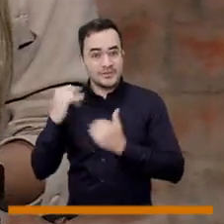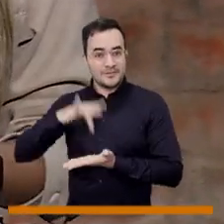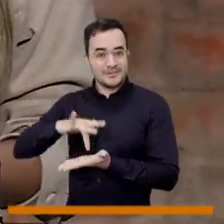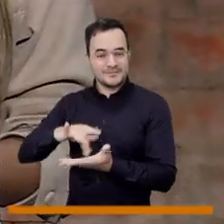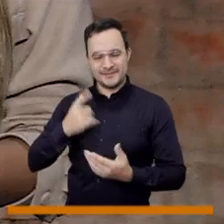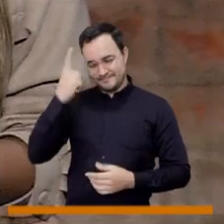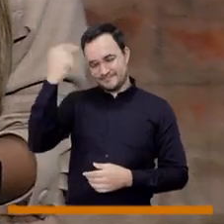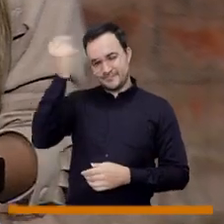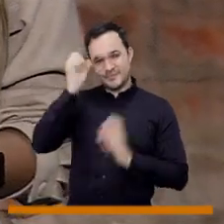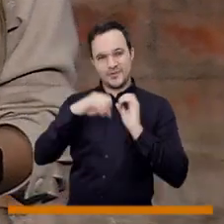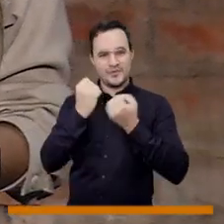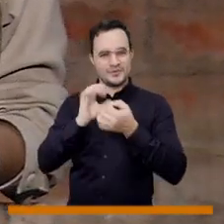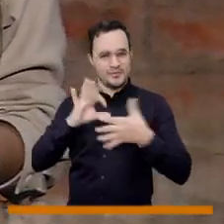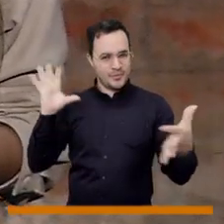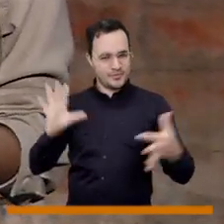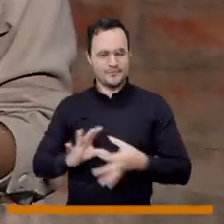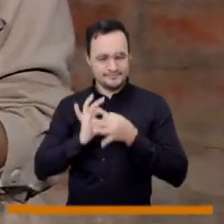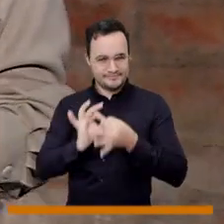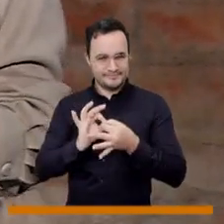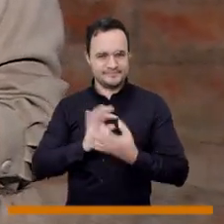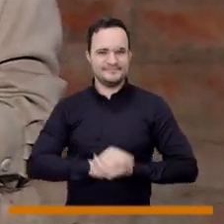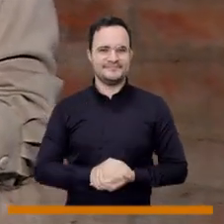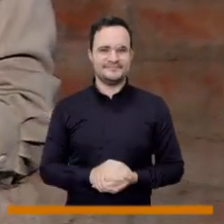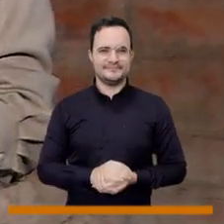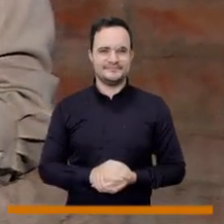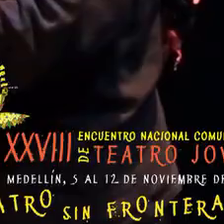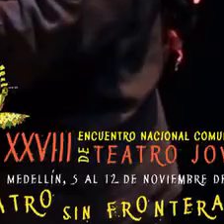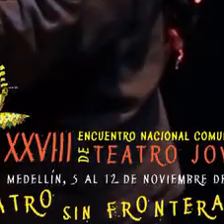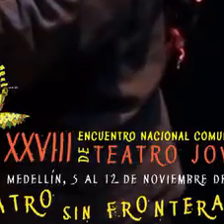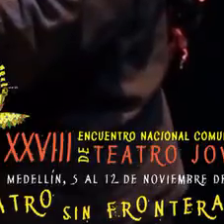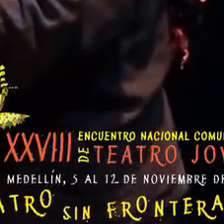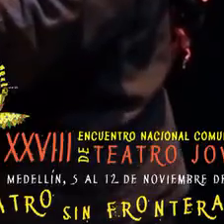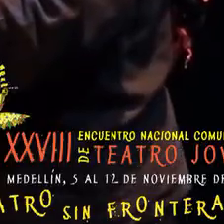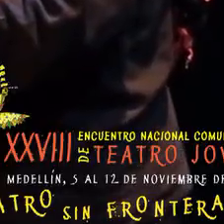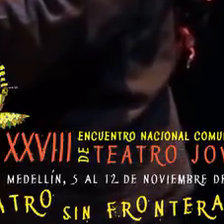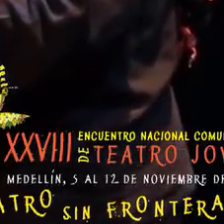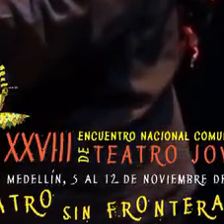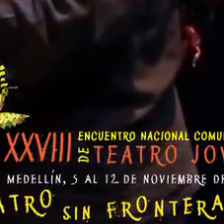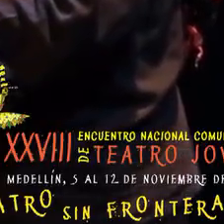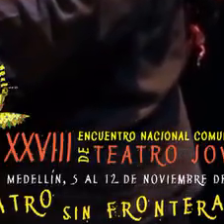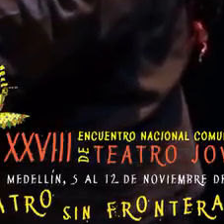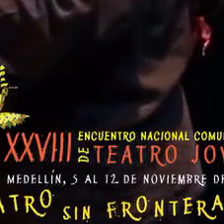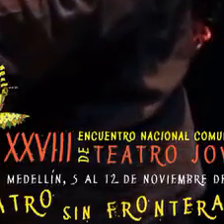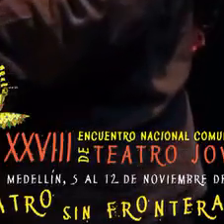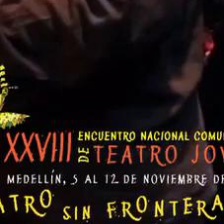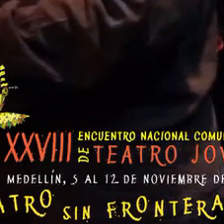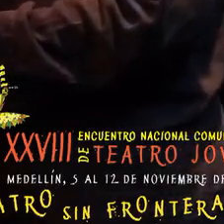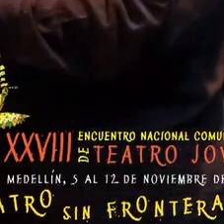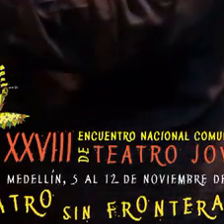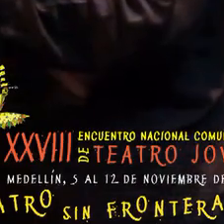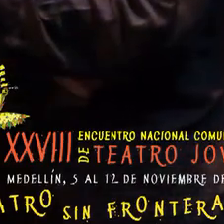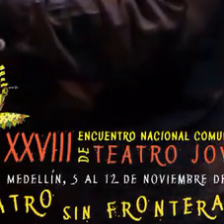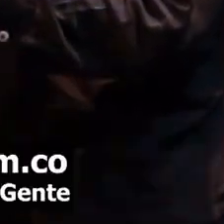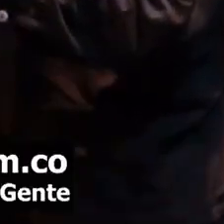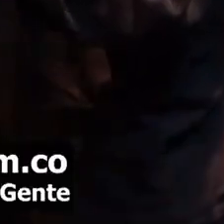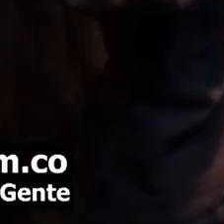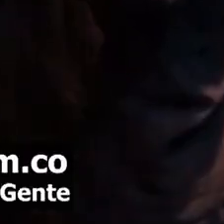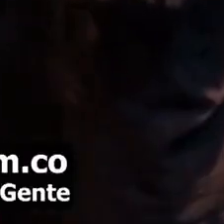fiesta, porque el consejo somos tú y yo. ¡Los esperamos y las esperamos!